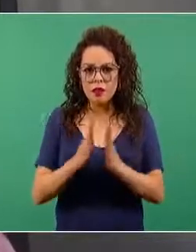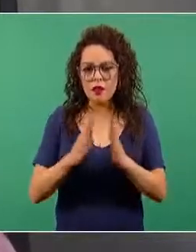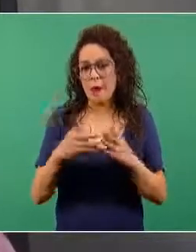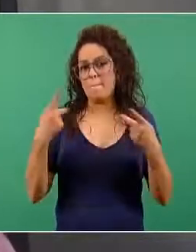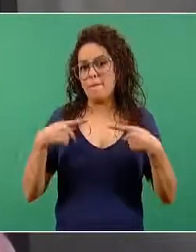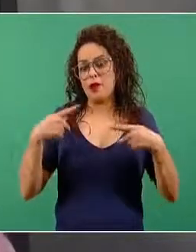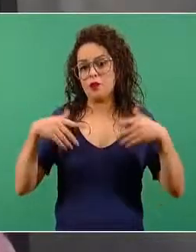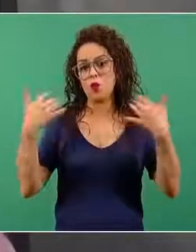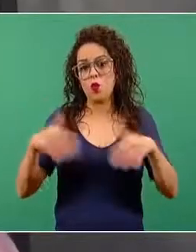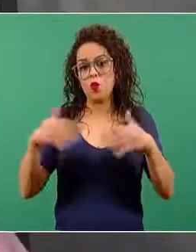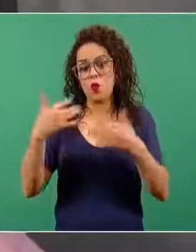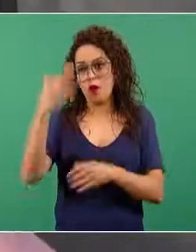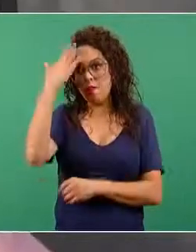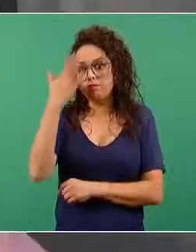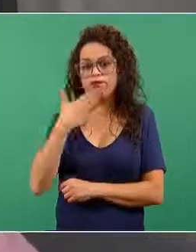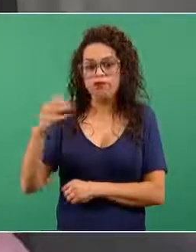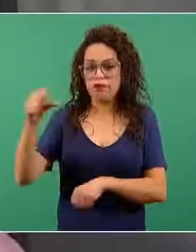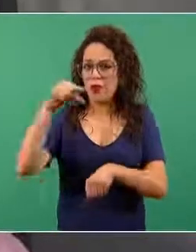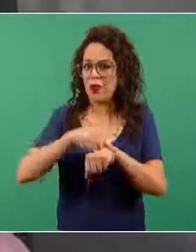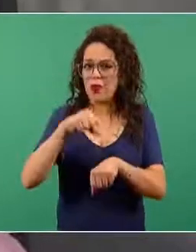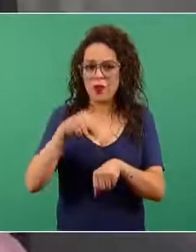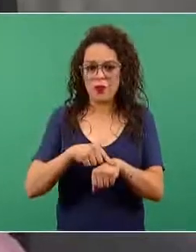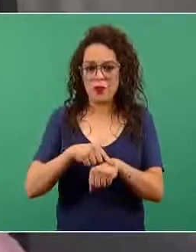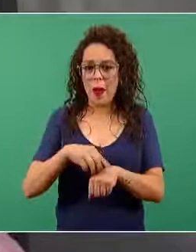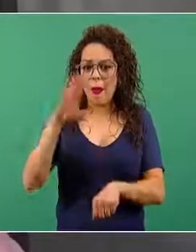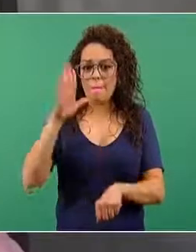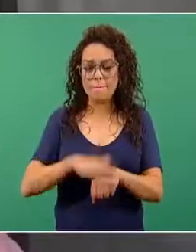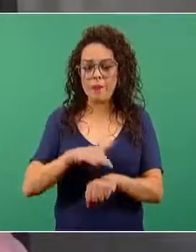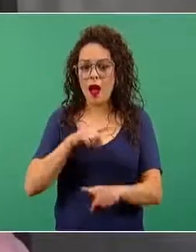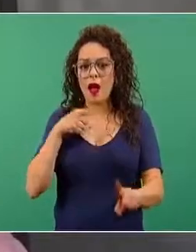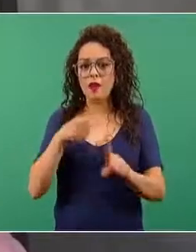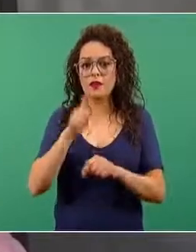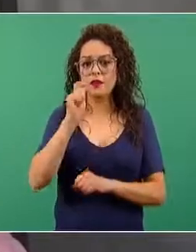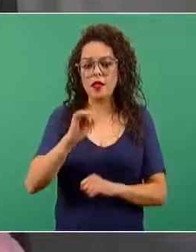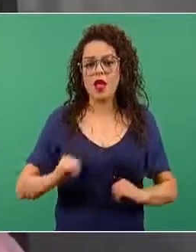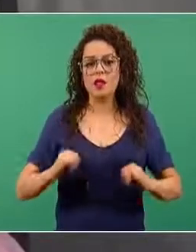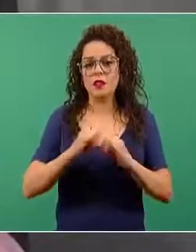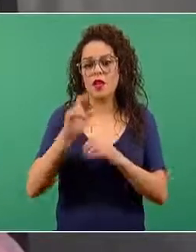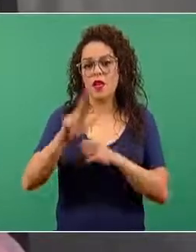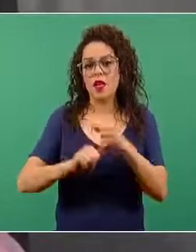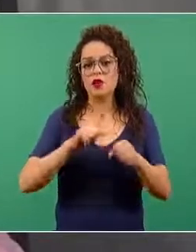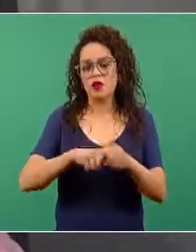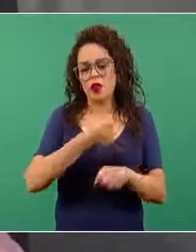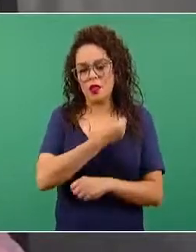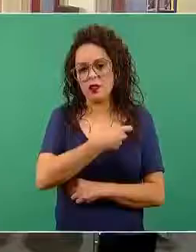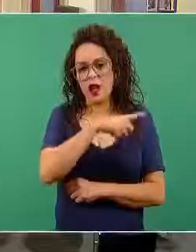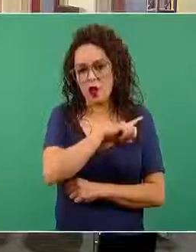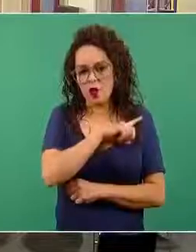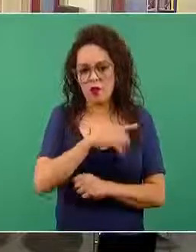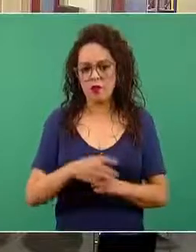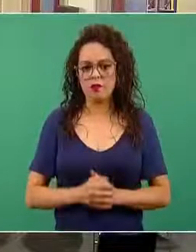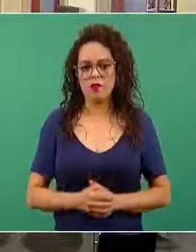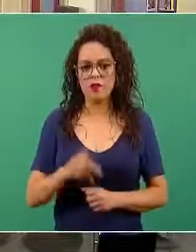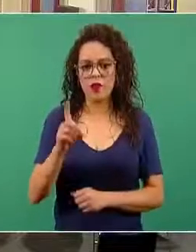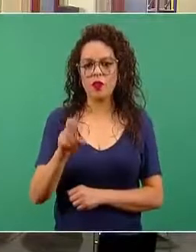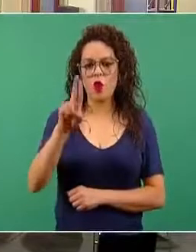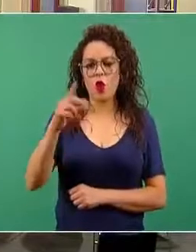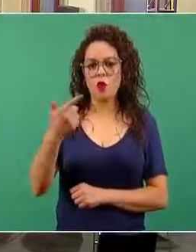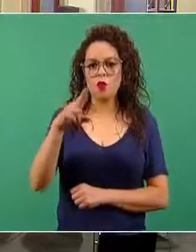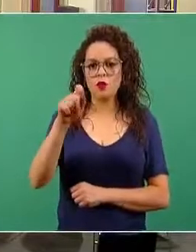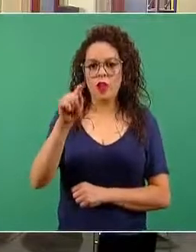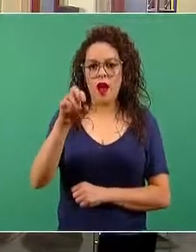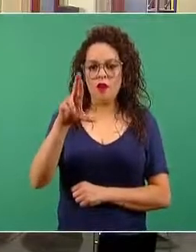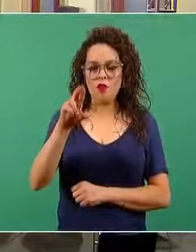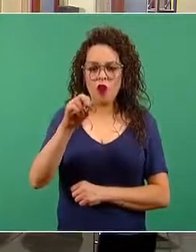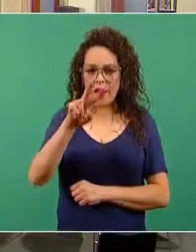alta especialidad médica, principalmente pertenecientes a los institutos nacionales de salud. El doctor Gustavo Reyes Terán,